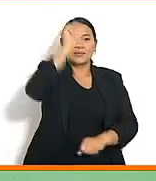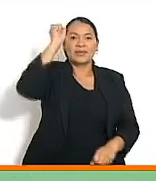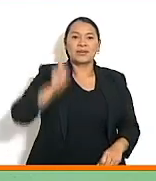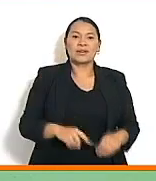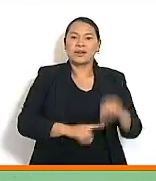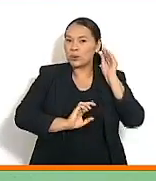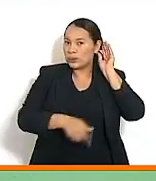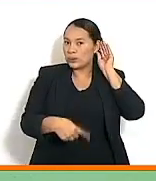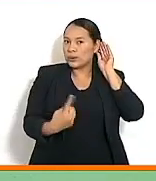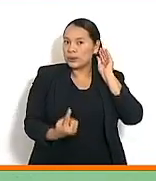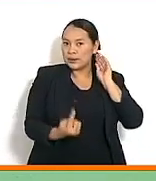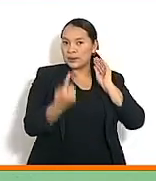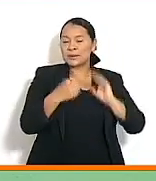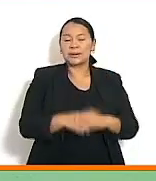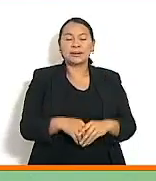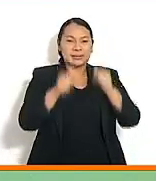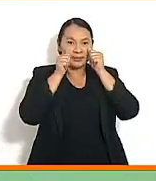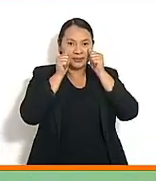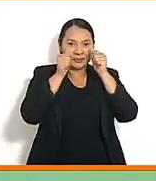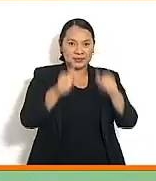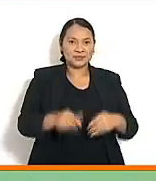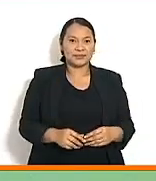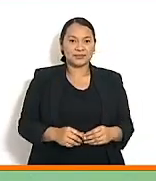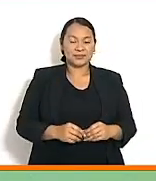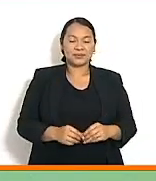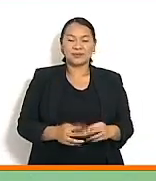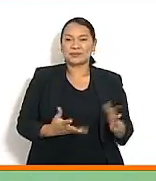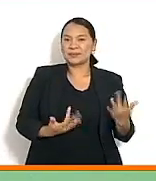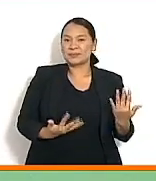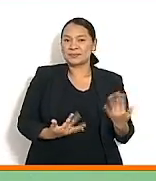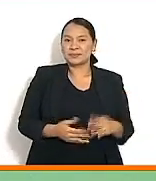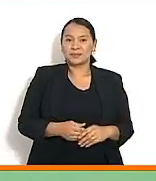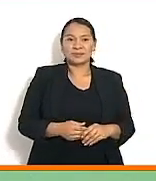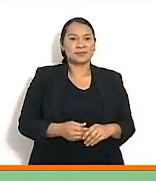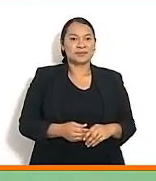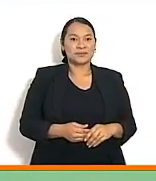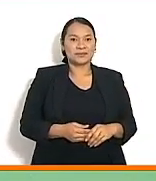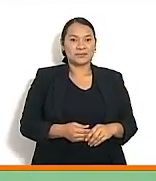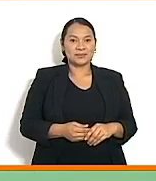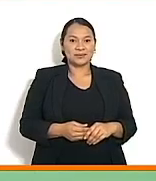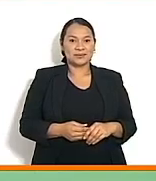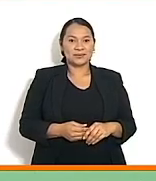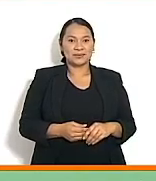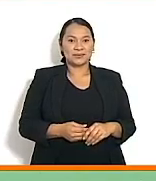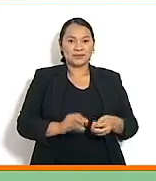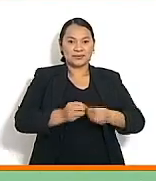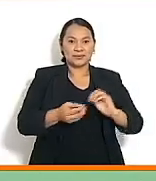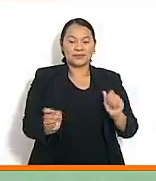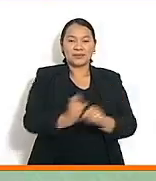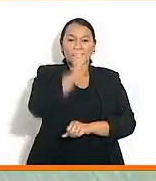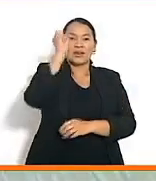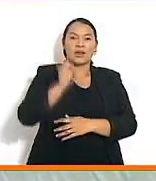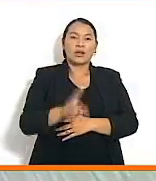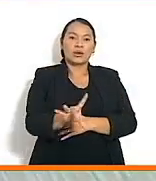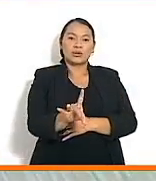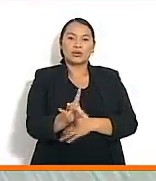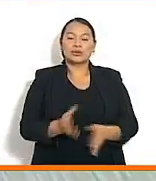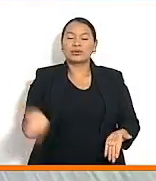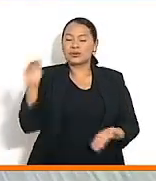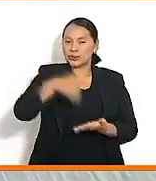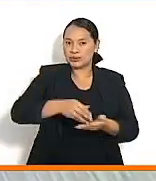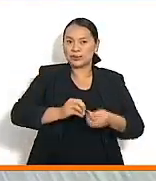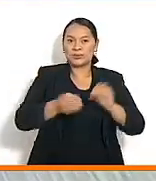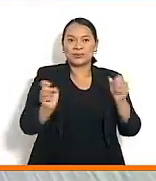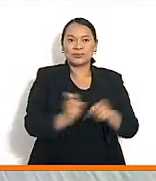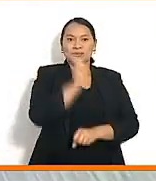ganador en más 1. Atentos, tu número es el 8. Con mucho gusto repito los números